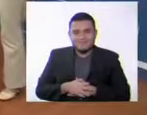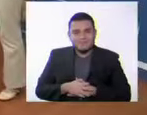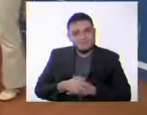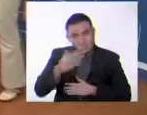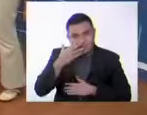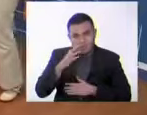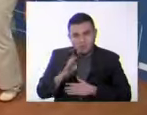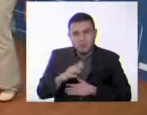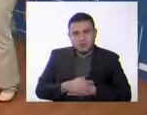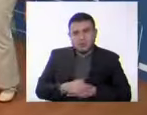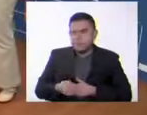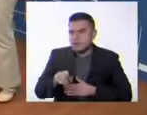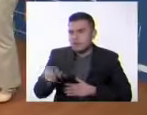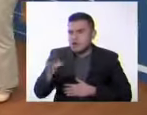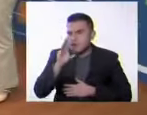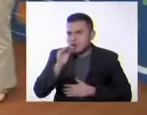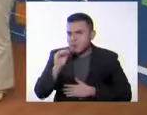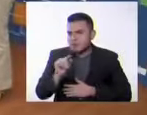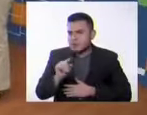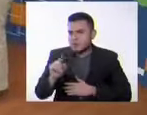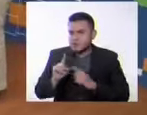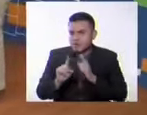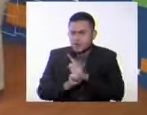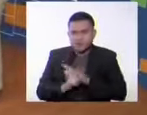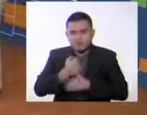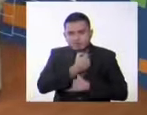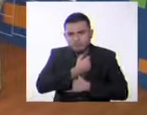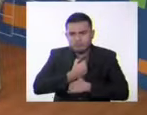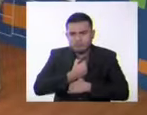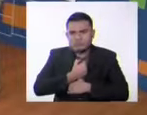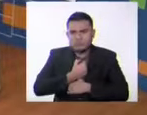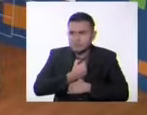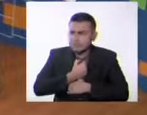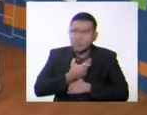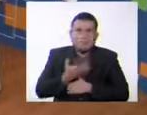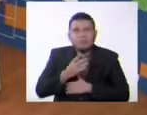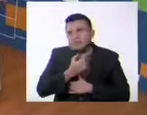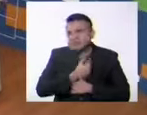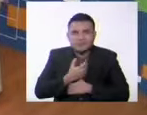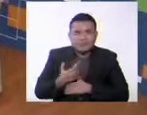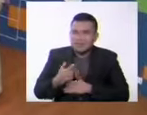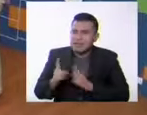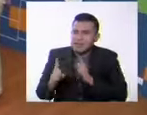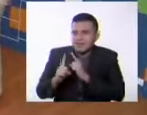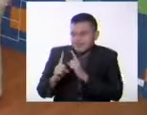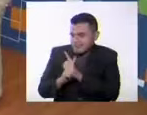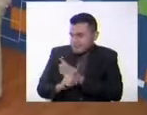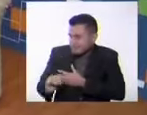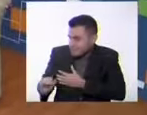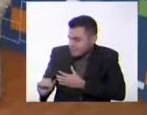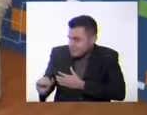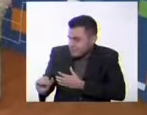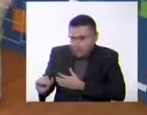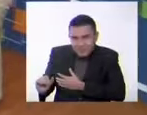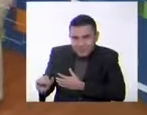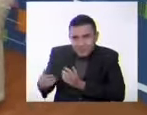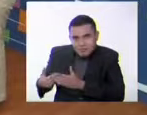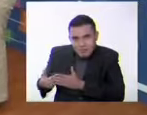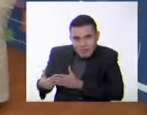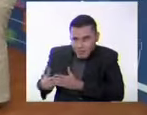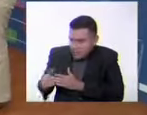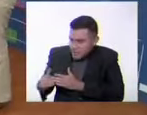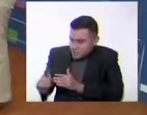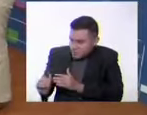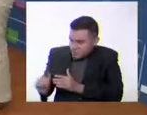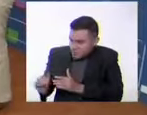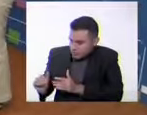hablamos de ustedes, de los cambios ustedes que han sufrido desde que eran un bebé o una bebé hasta ahora, que son una niña o